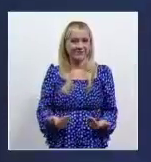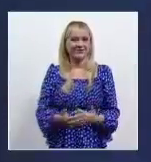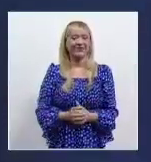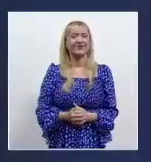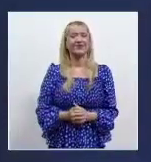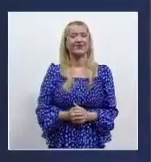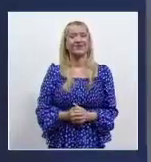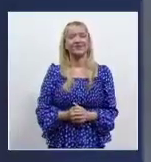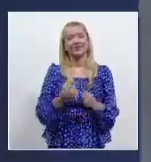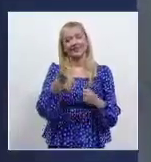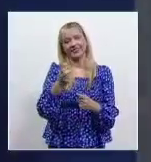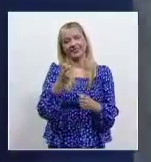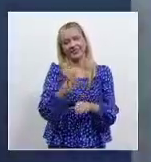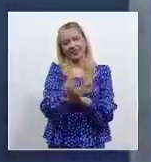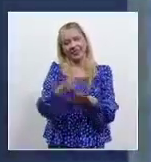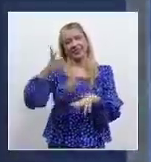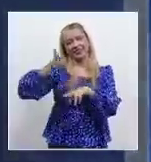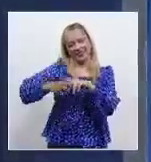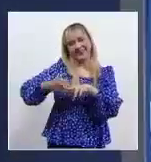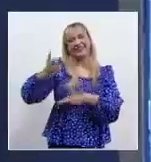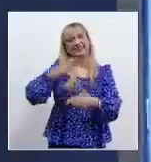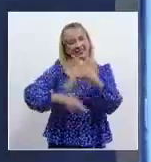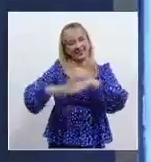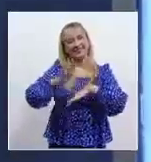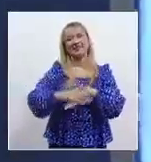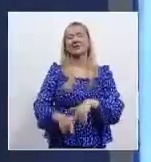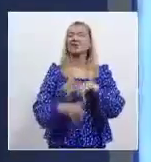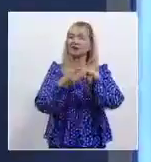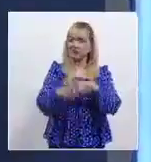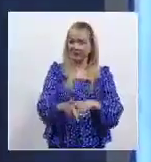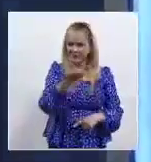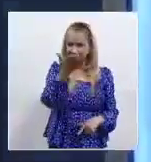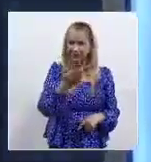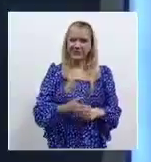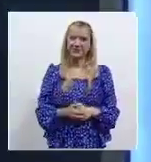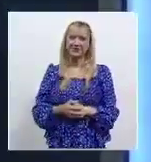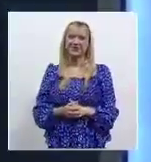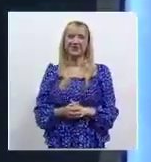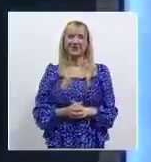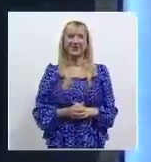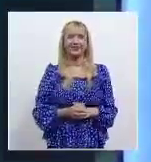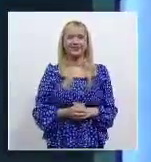Y con esta información hacemos una nueva pausa, pero regresamos con más noticias.